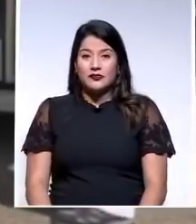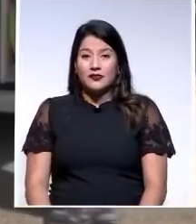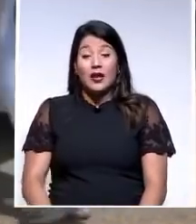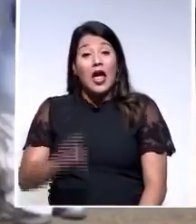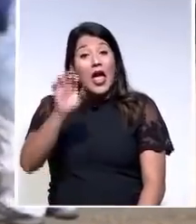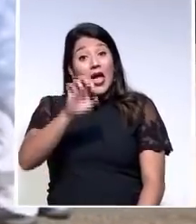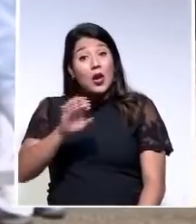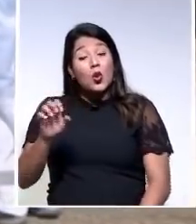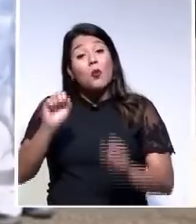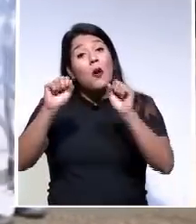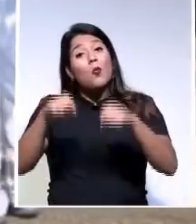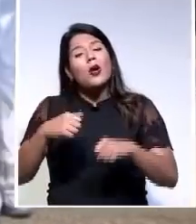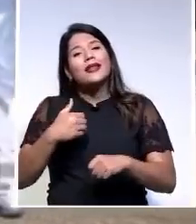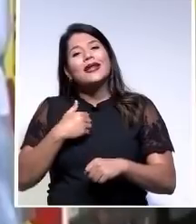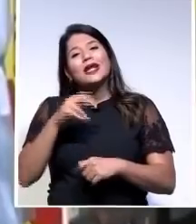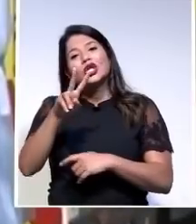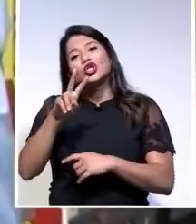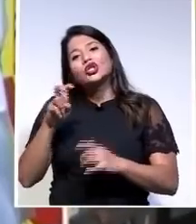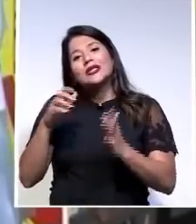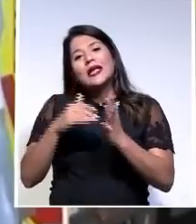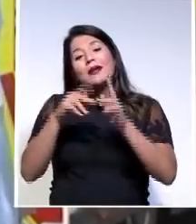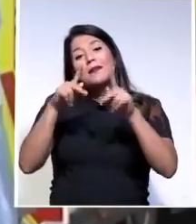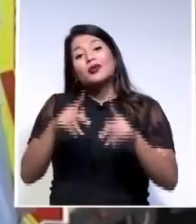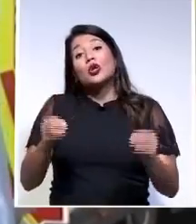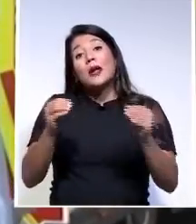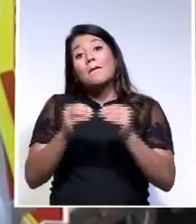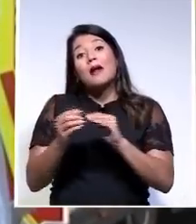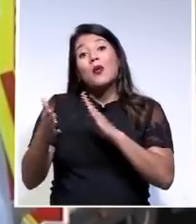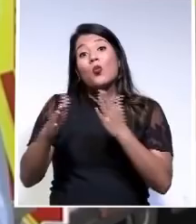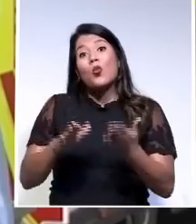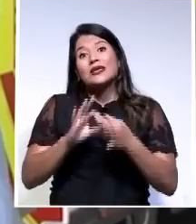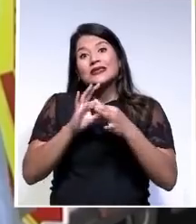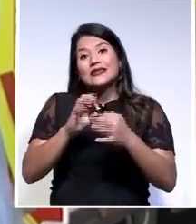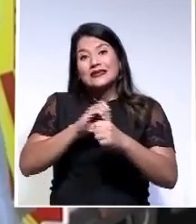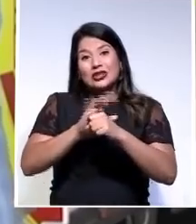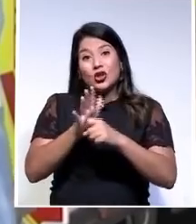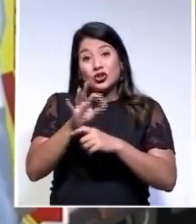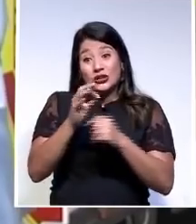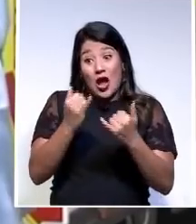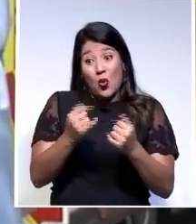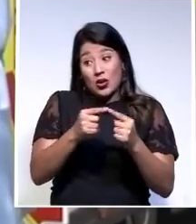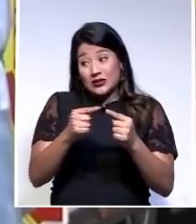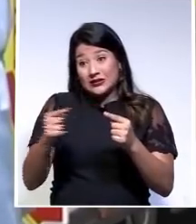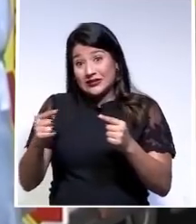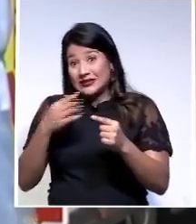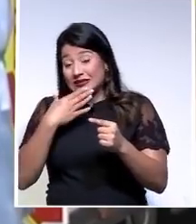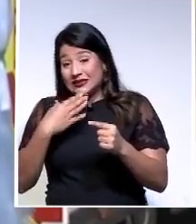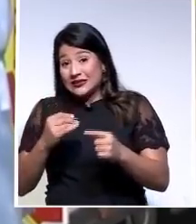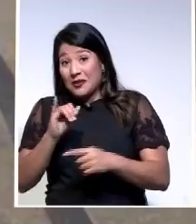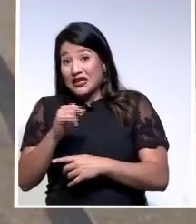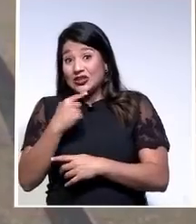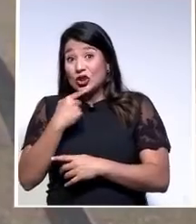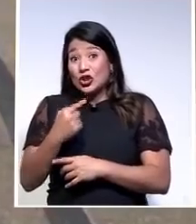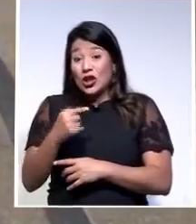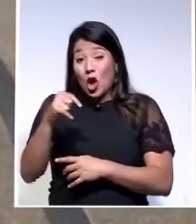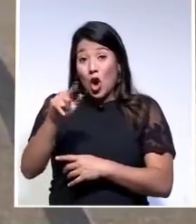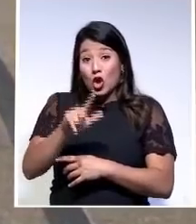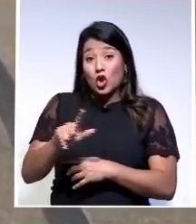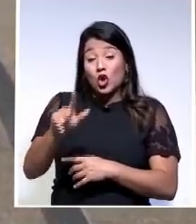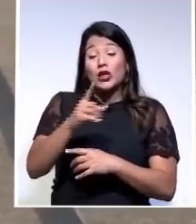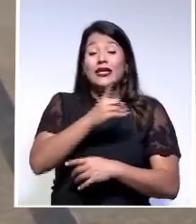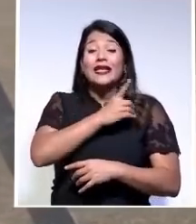Europa podría tener más de 200.000 muertos adicionales por coronavirus de aquí a diciembre. Eso afirmó el lunes el director regional